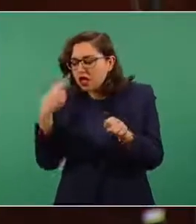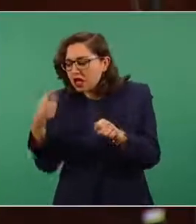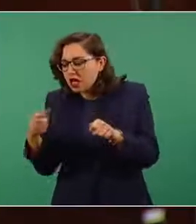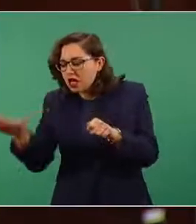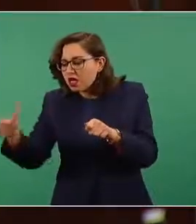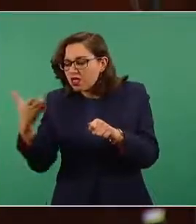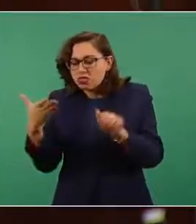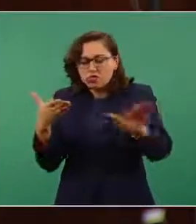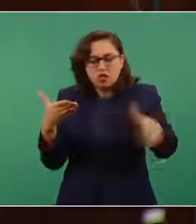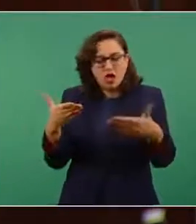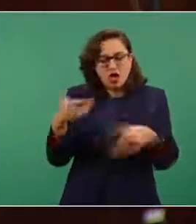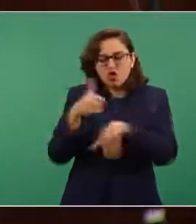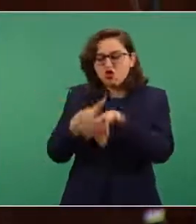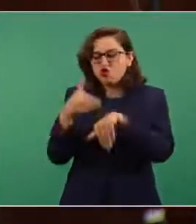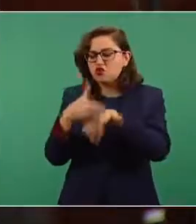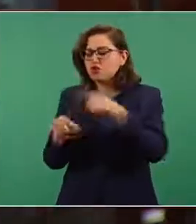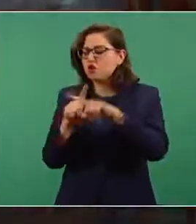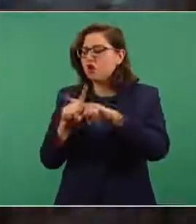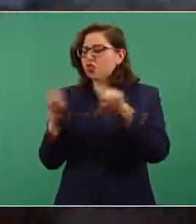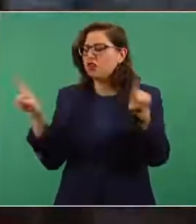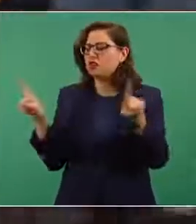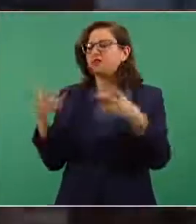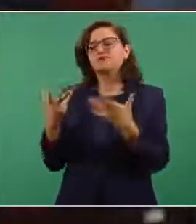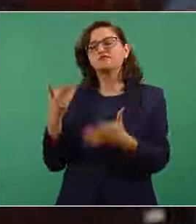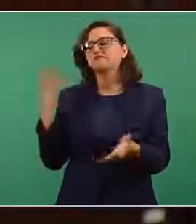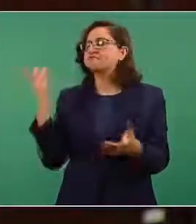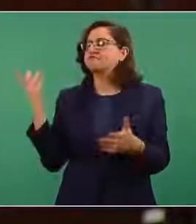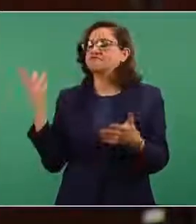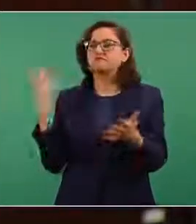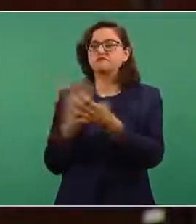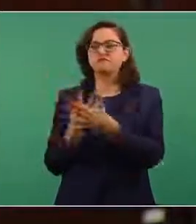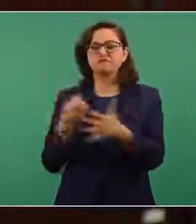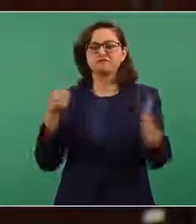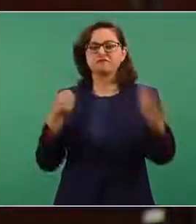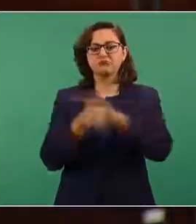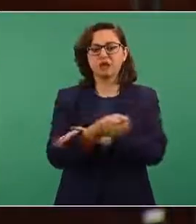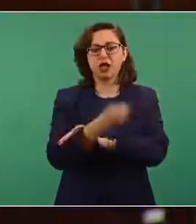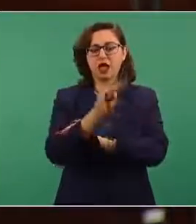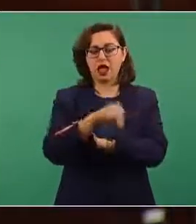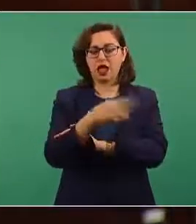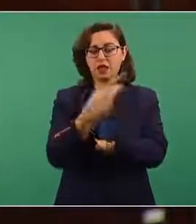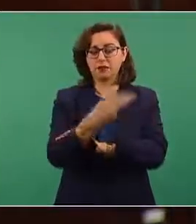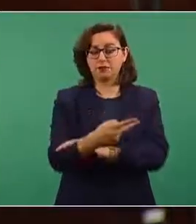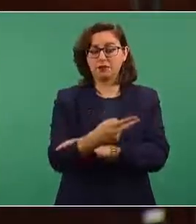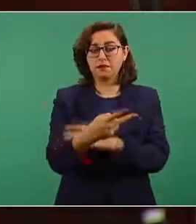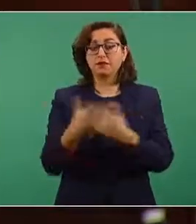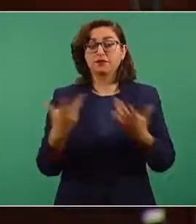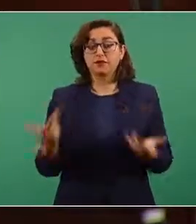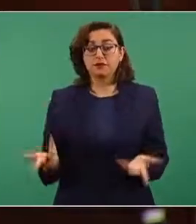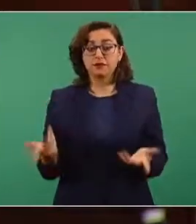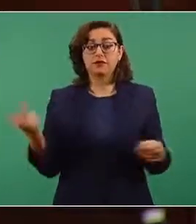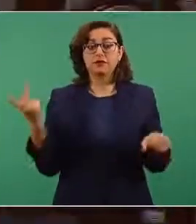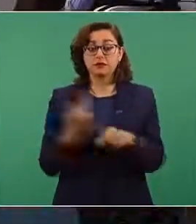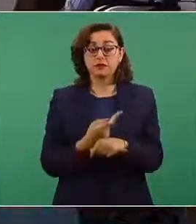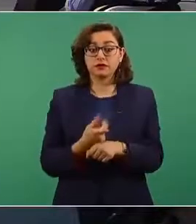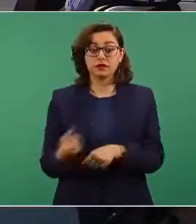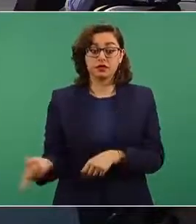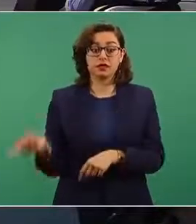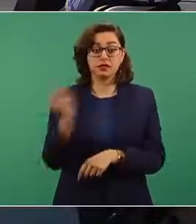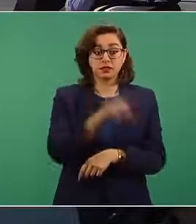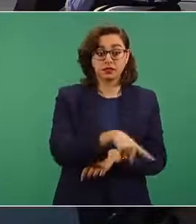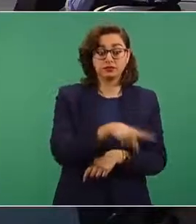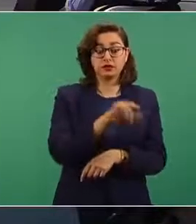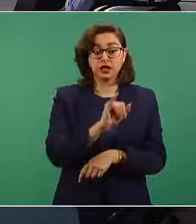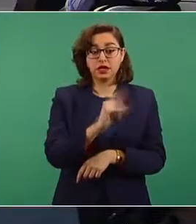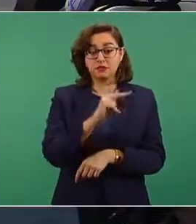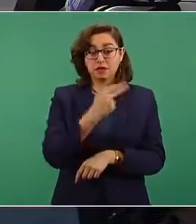distinta a la de ese carro y lo turnan al Ministerio Público. El Ministerio Público, basado en el IPH